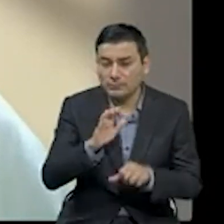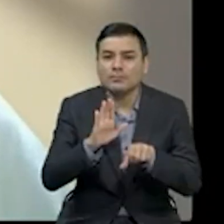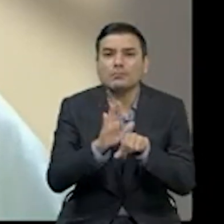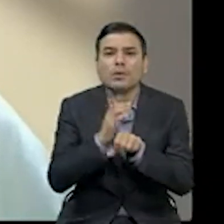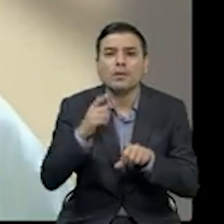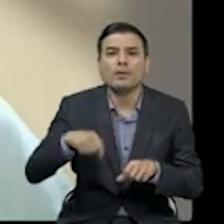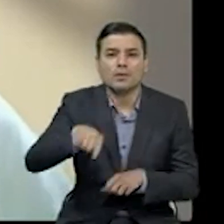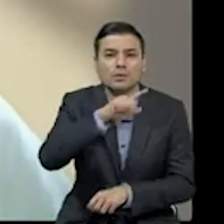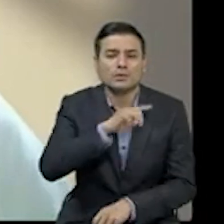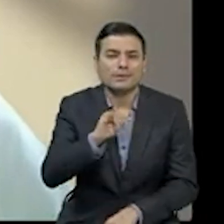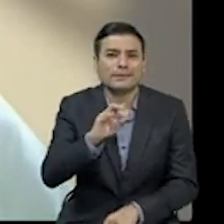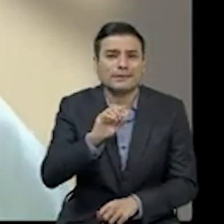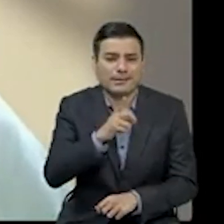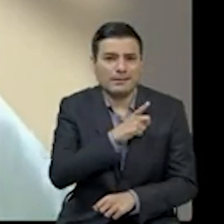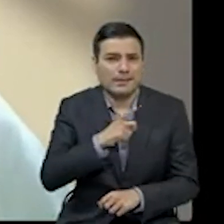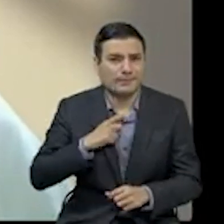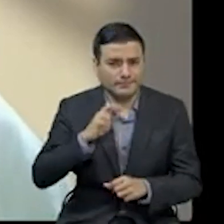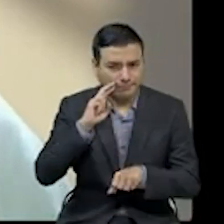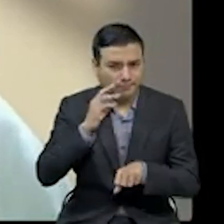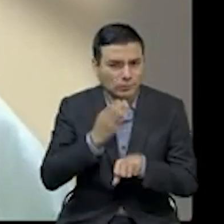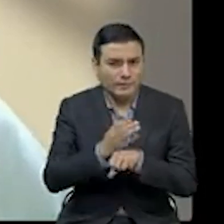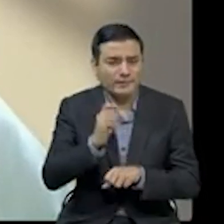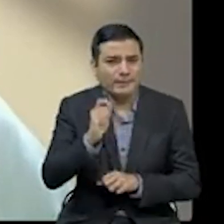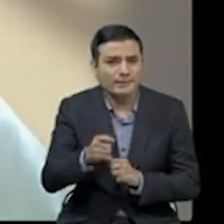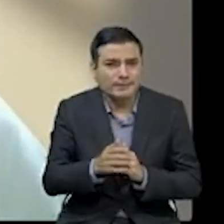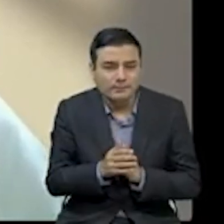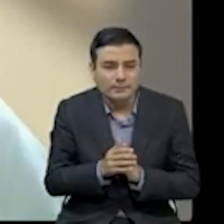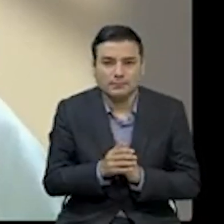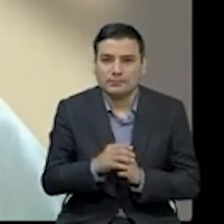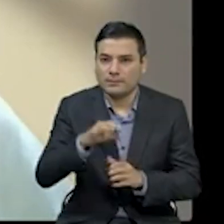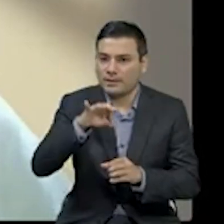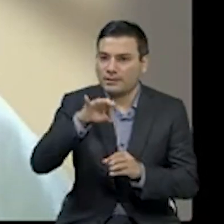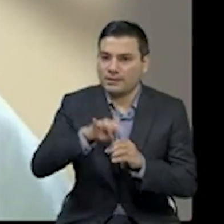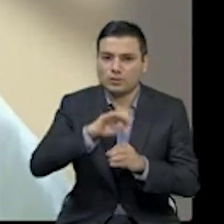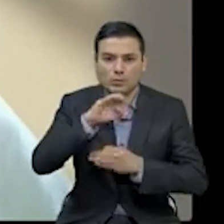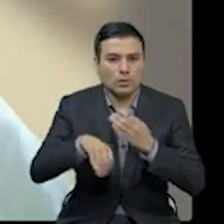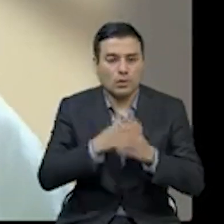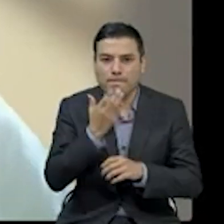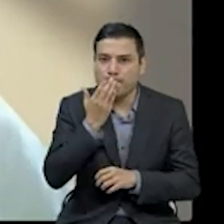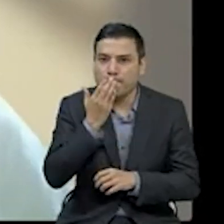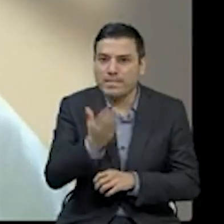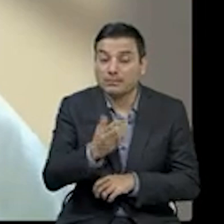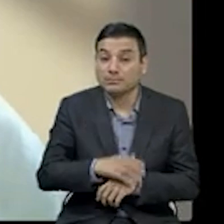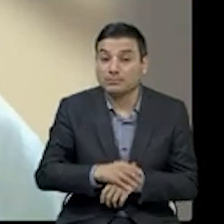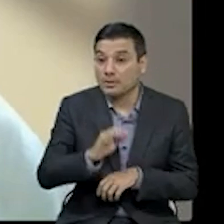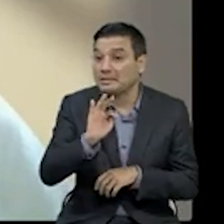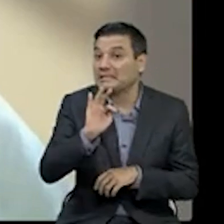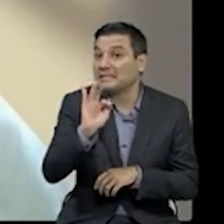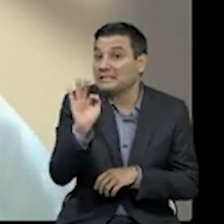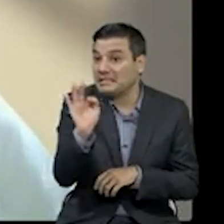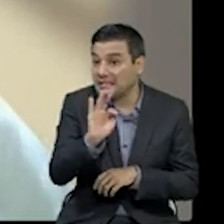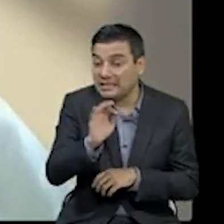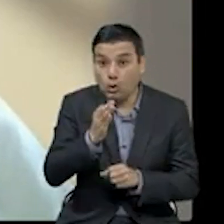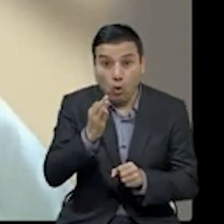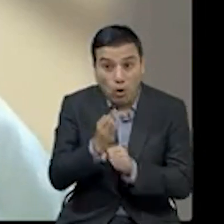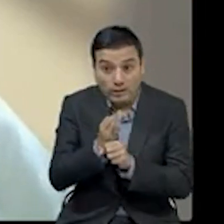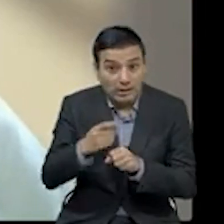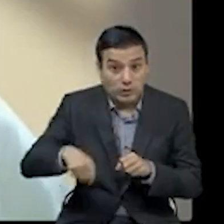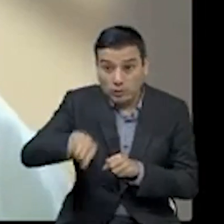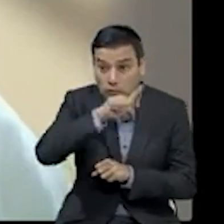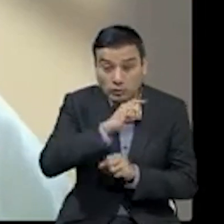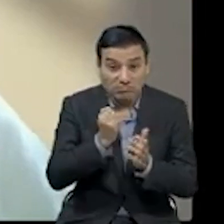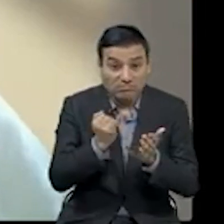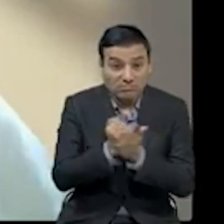todo, es entregar a la sociedad una elección íntegra. Si nosotros no tomáramos el acuerdo que hoy se pone sobre la